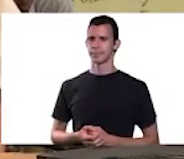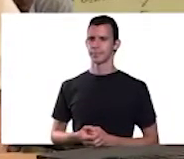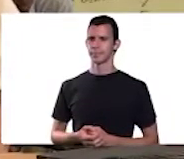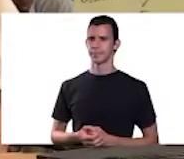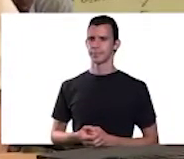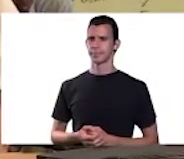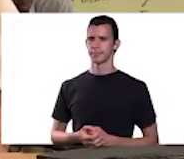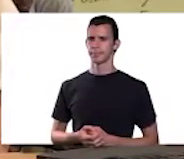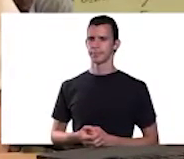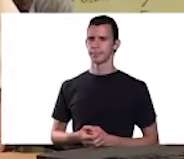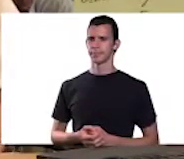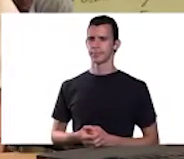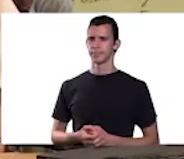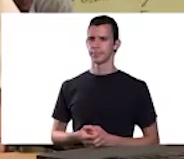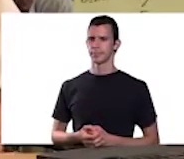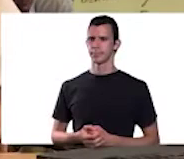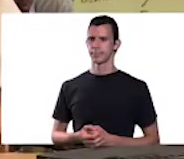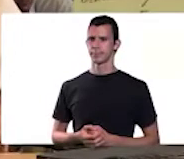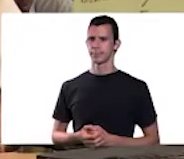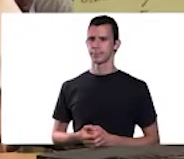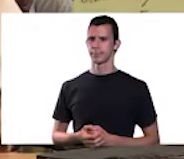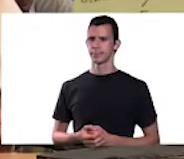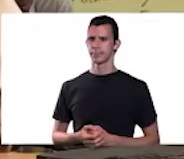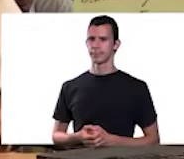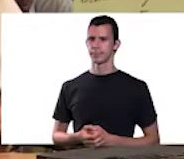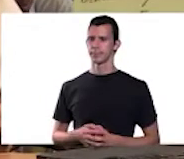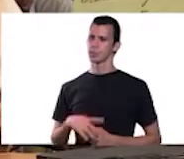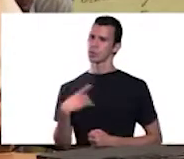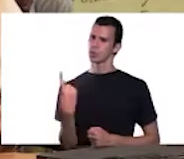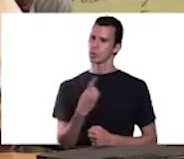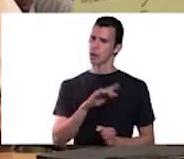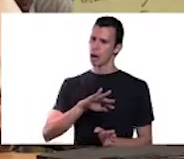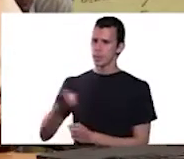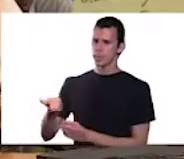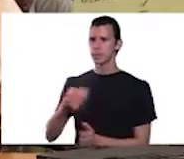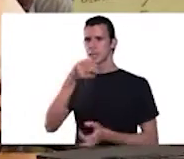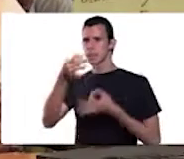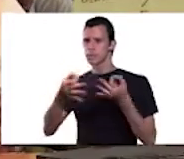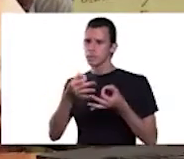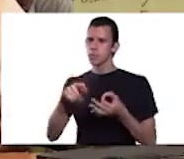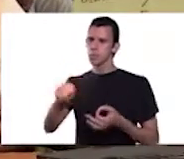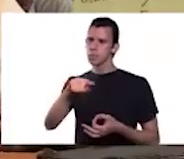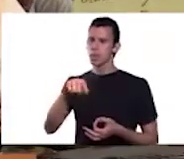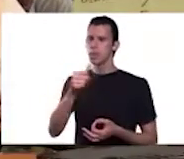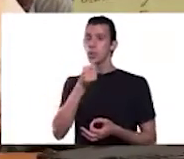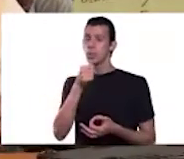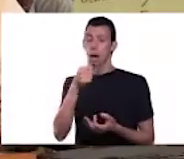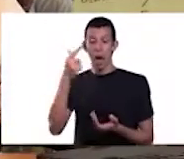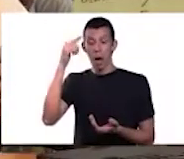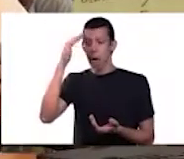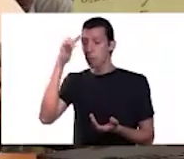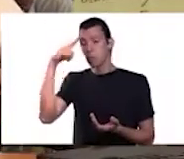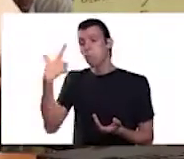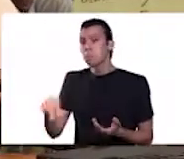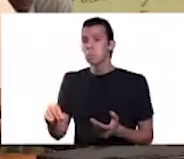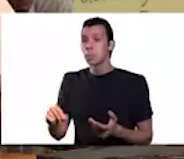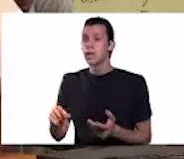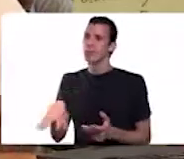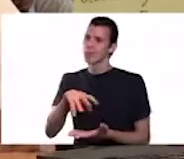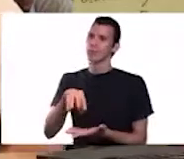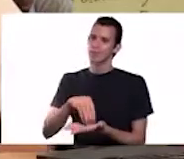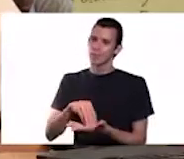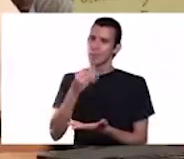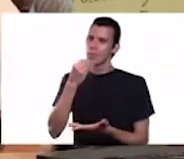estudio y de esas tareas. Vamos a decirle dónde se encuentra, dónde podemos ver, dónde podemos